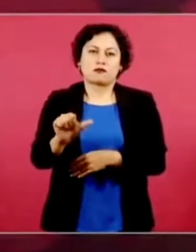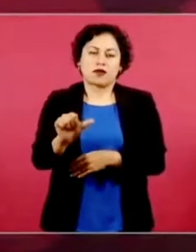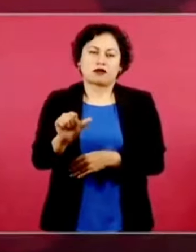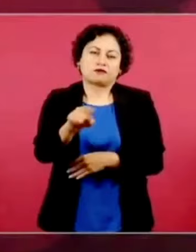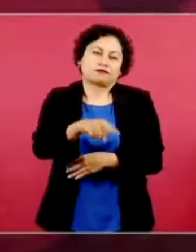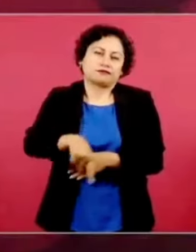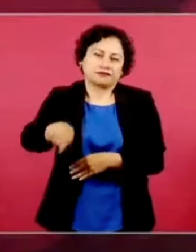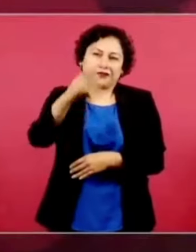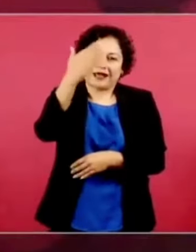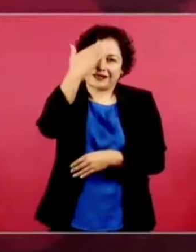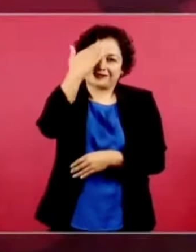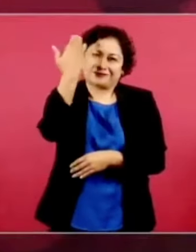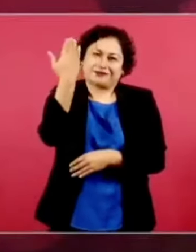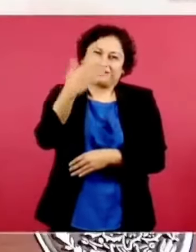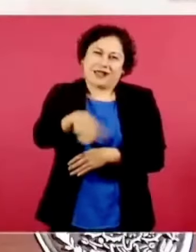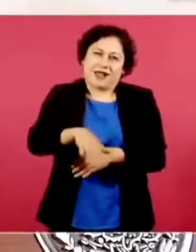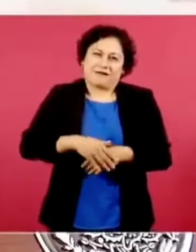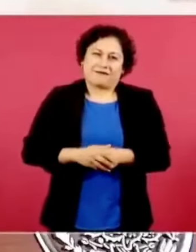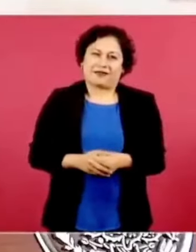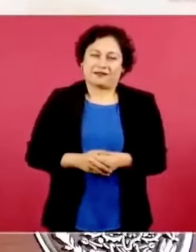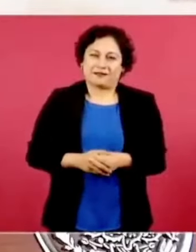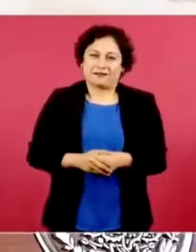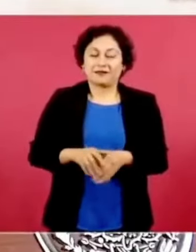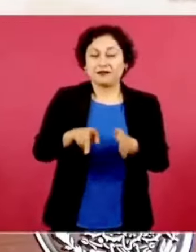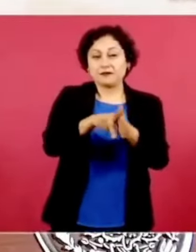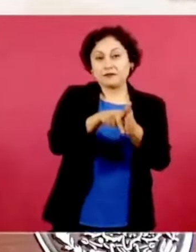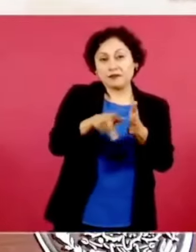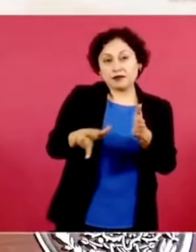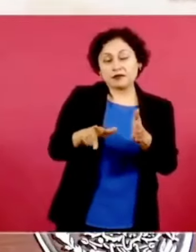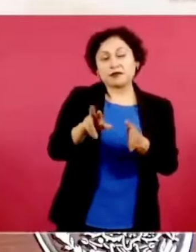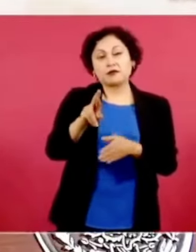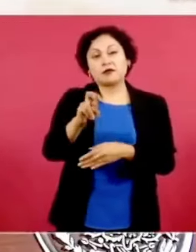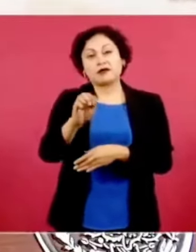el boletín del conservadurismo.